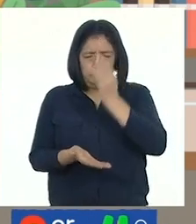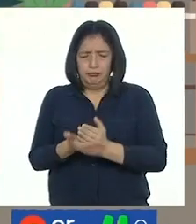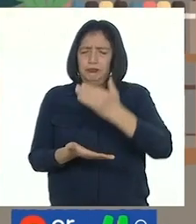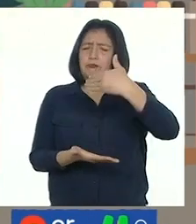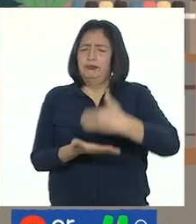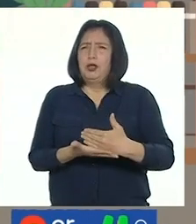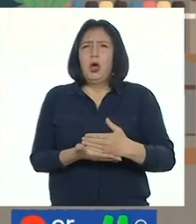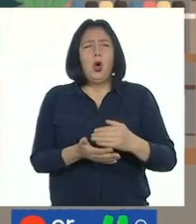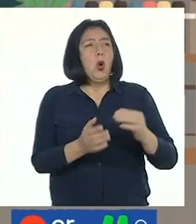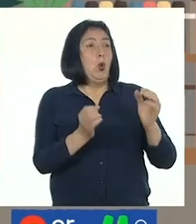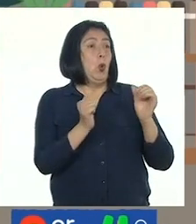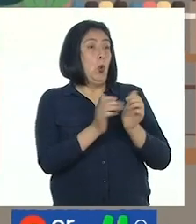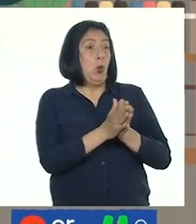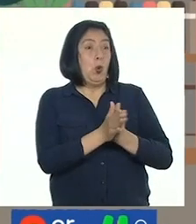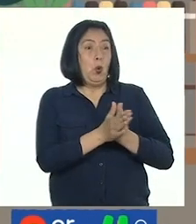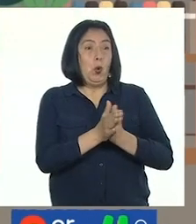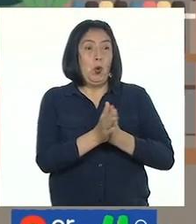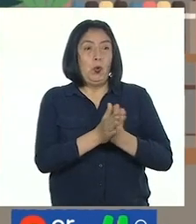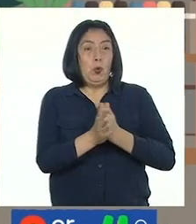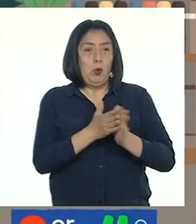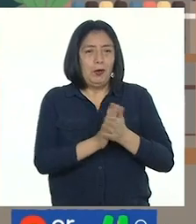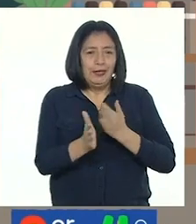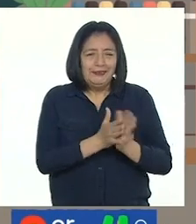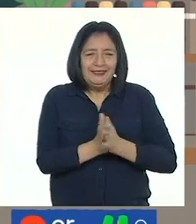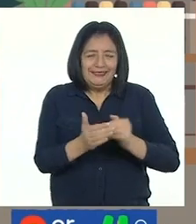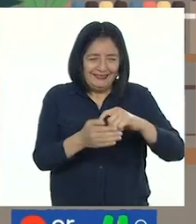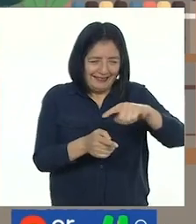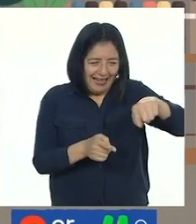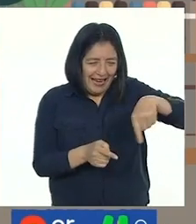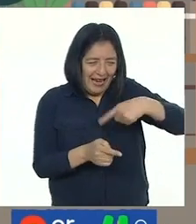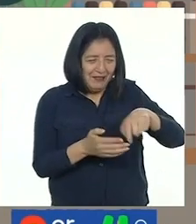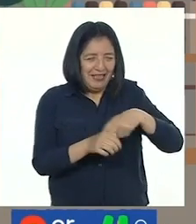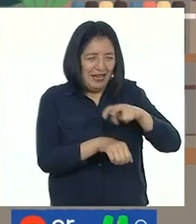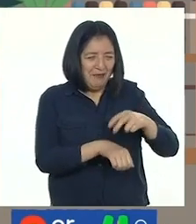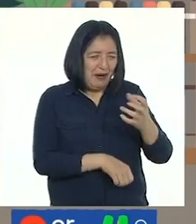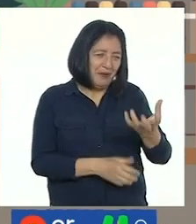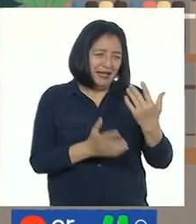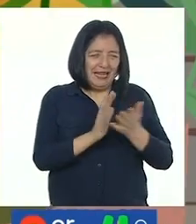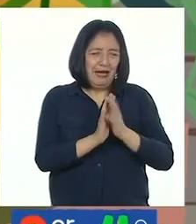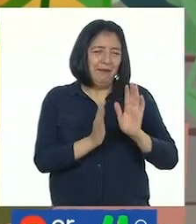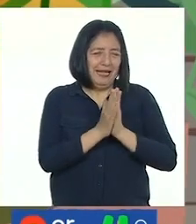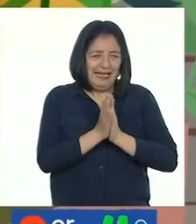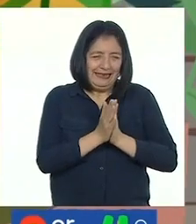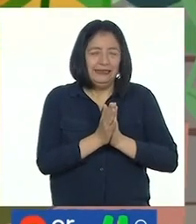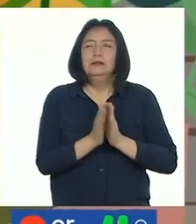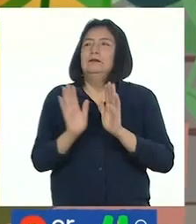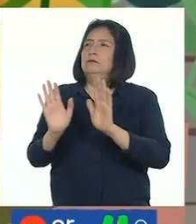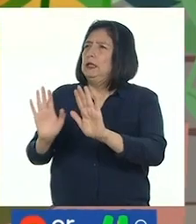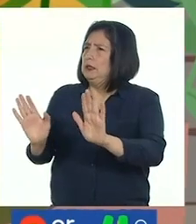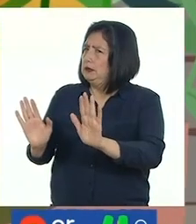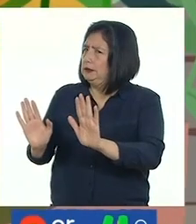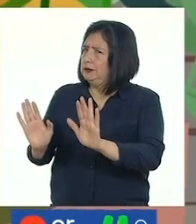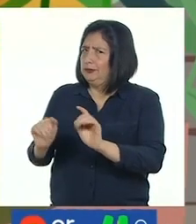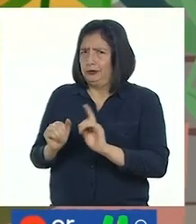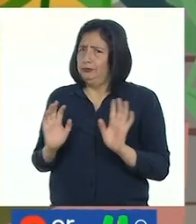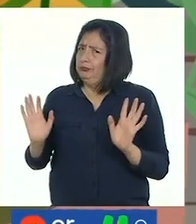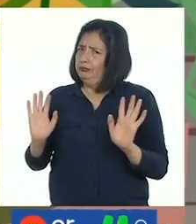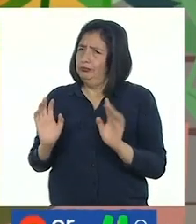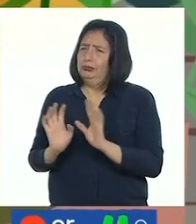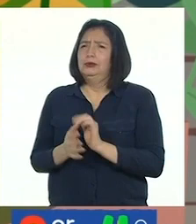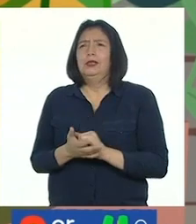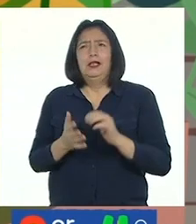partes? ¡Gloria al pastel de la papa de la paz! Basta, tampoco es para